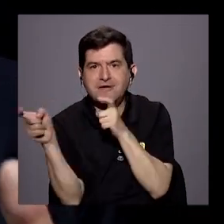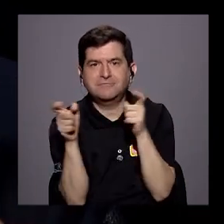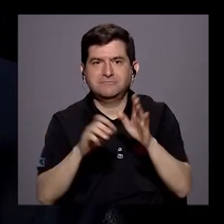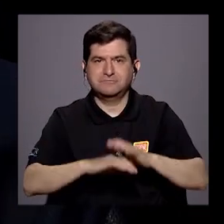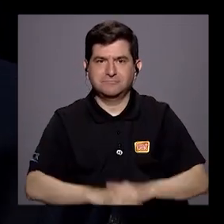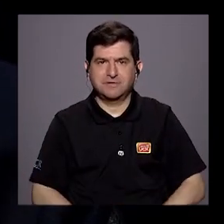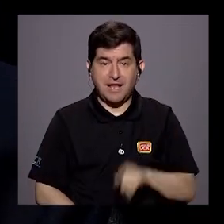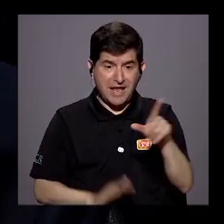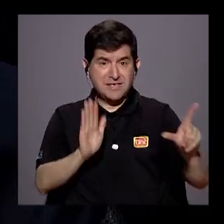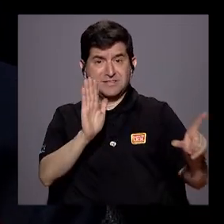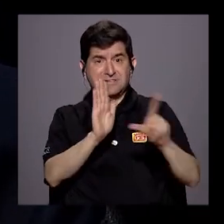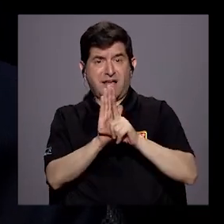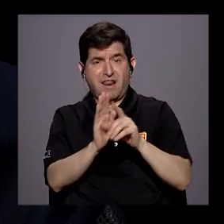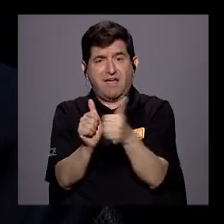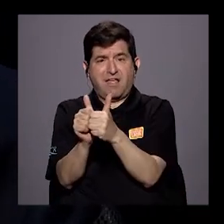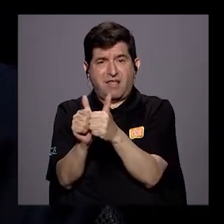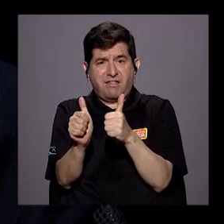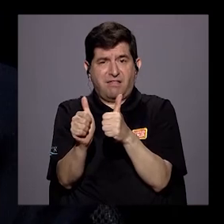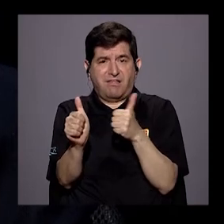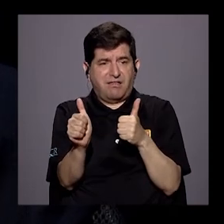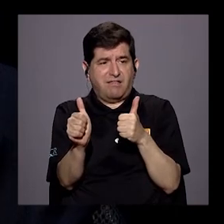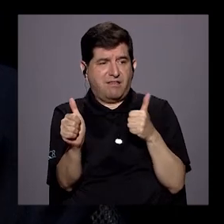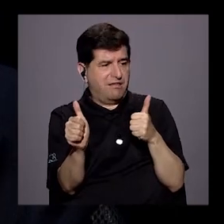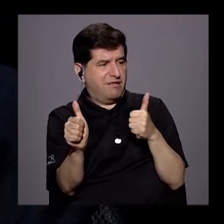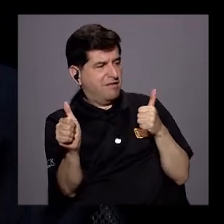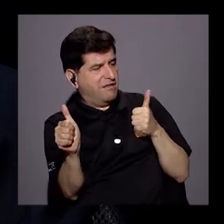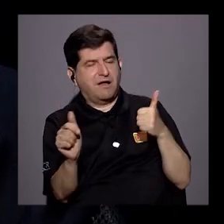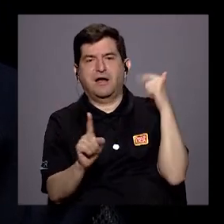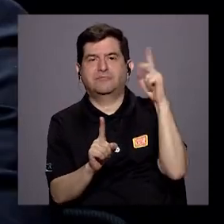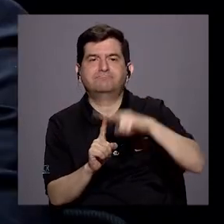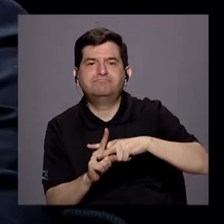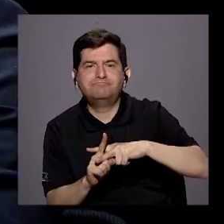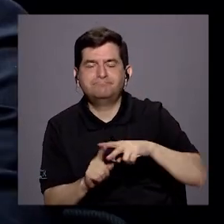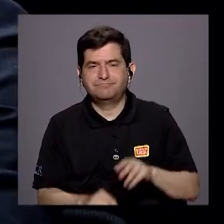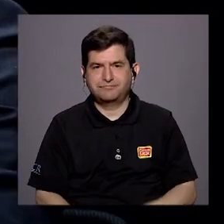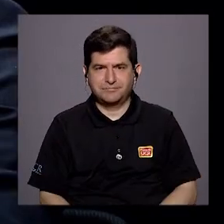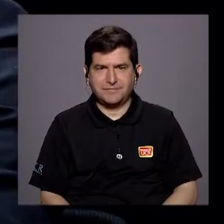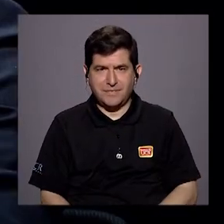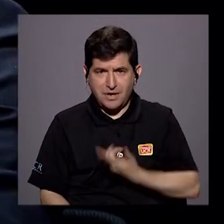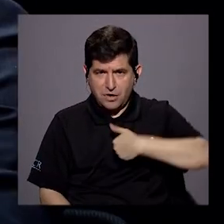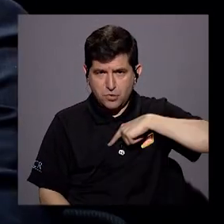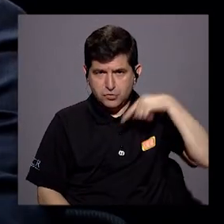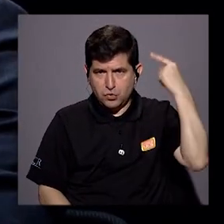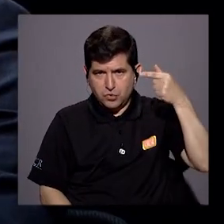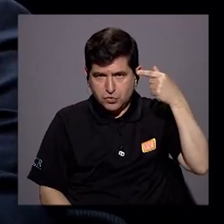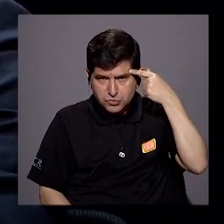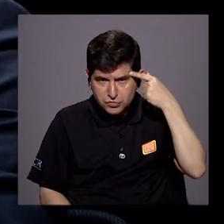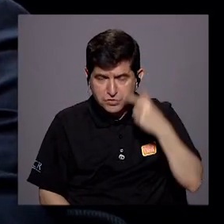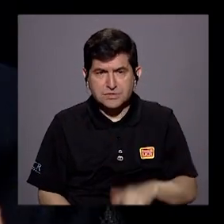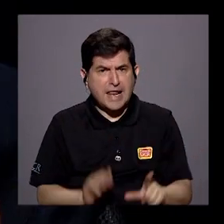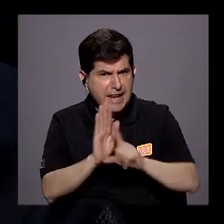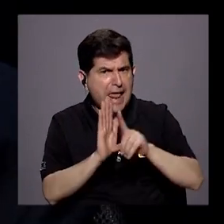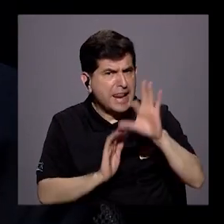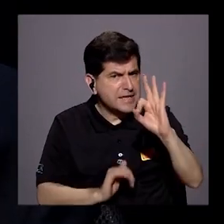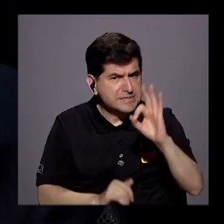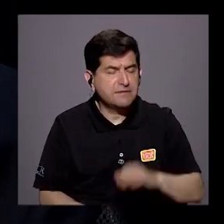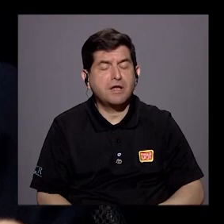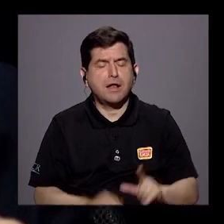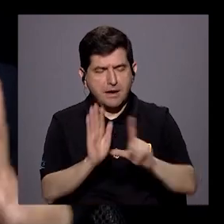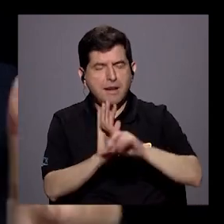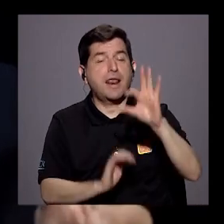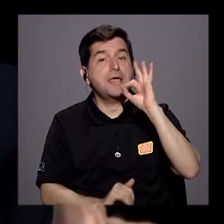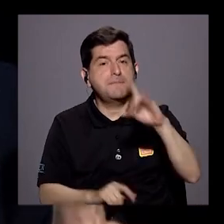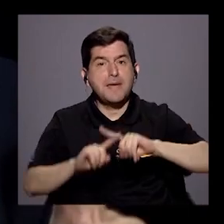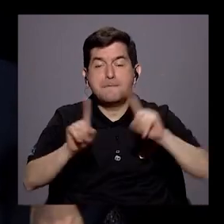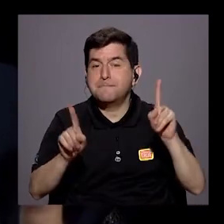esa ley se fue quedando atrás y atrás y atrás en su aplicación cuando estábamos en el gobierno sea la ley está bien la ley es la ley está